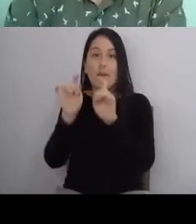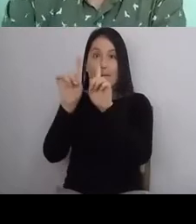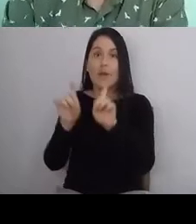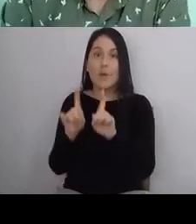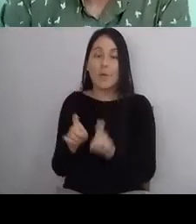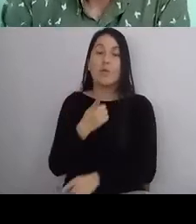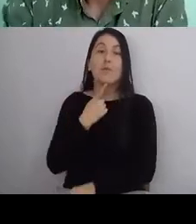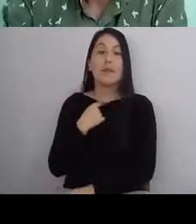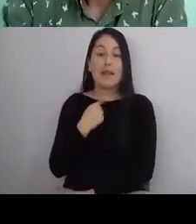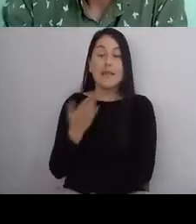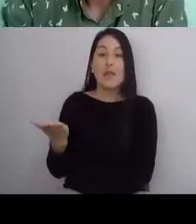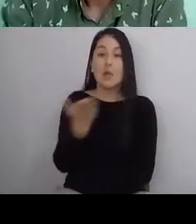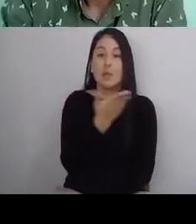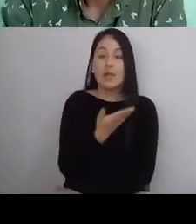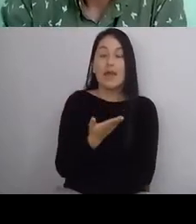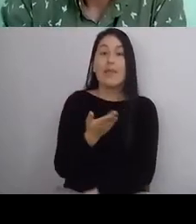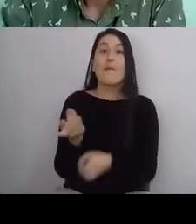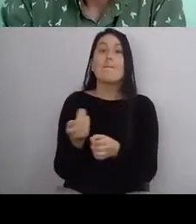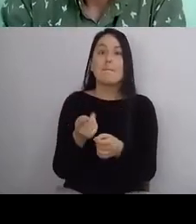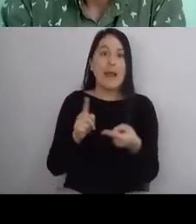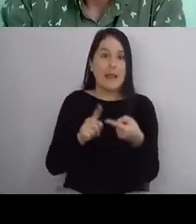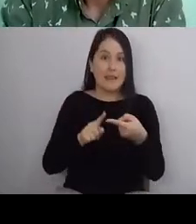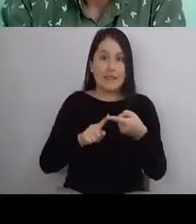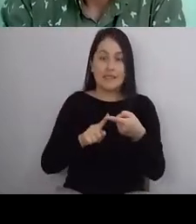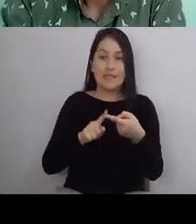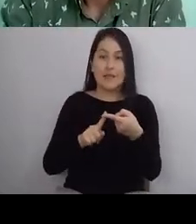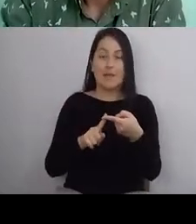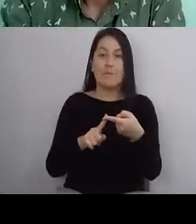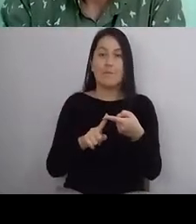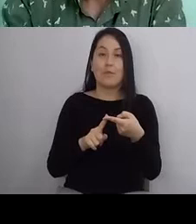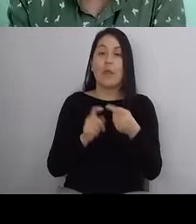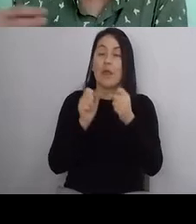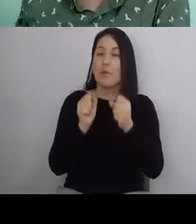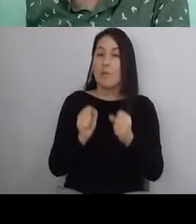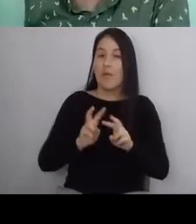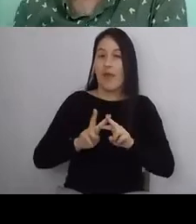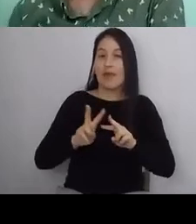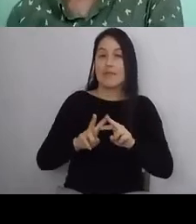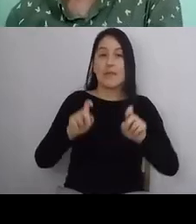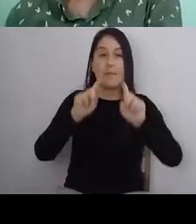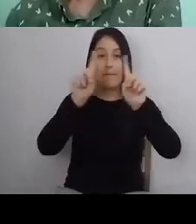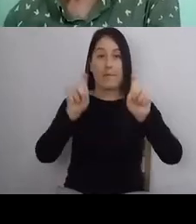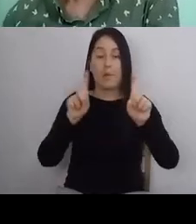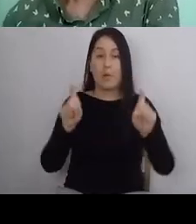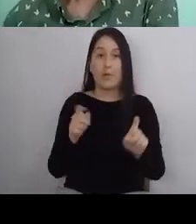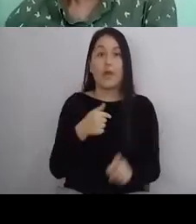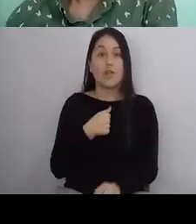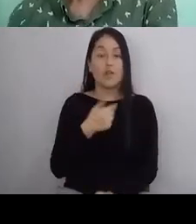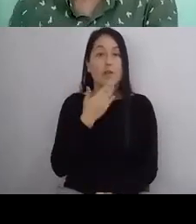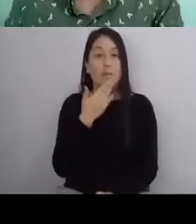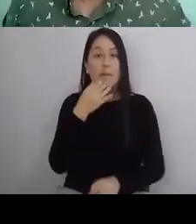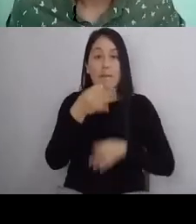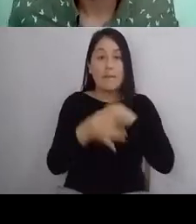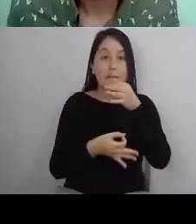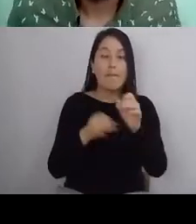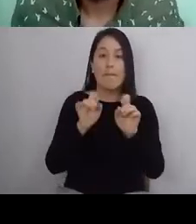participen. Dentro de la charla hay hartos espacios para poder hacer preguntas. Yo les voy a ir haciendo preguntas también, así que espero que